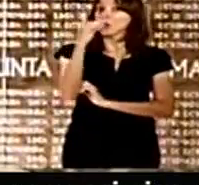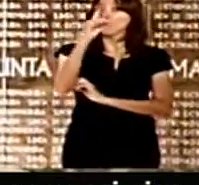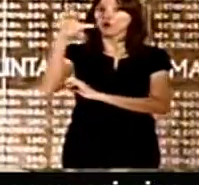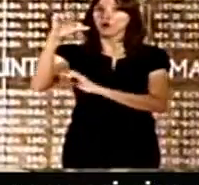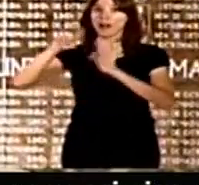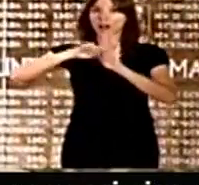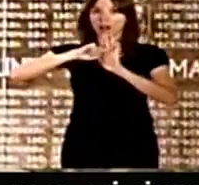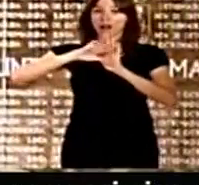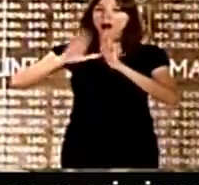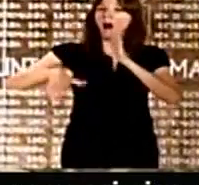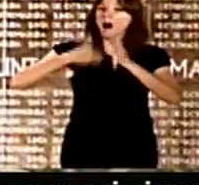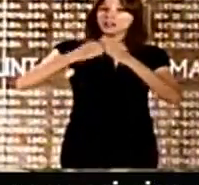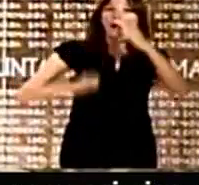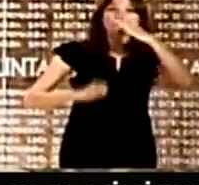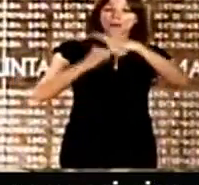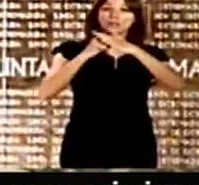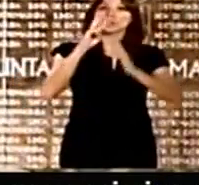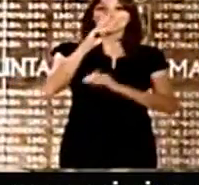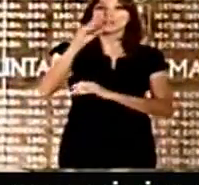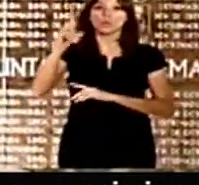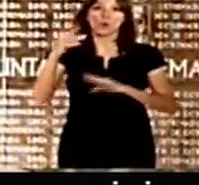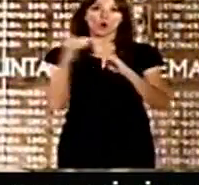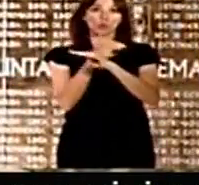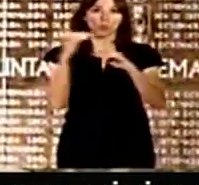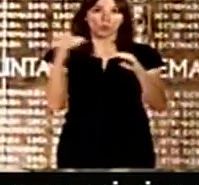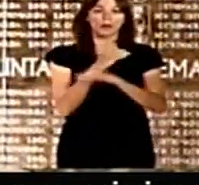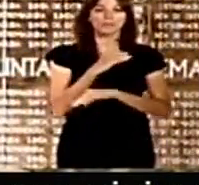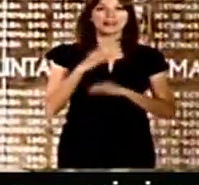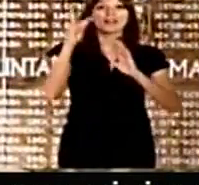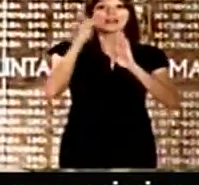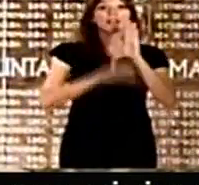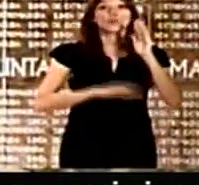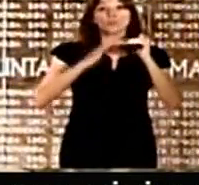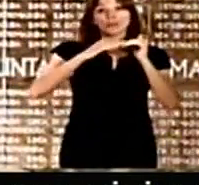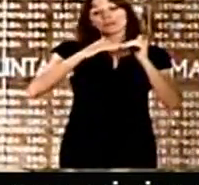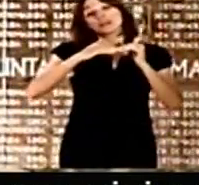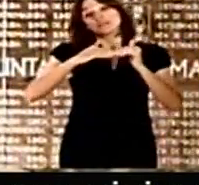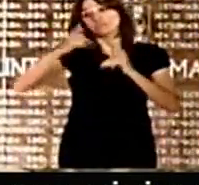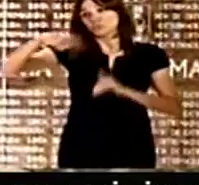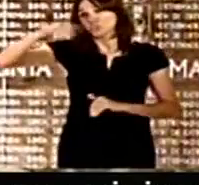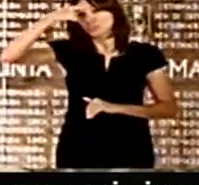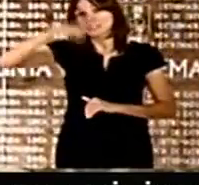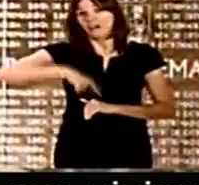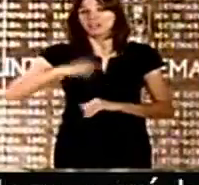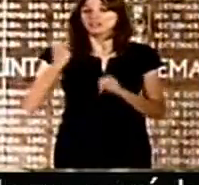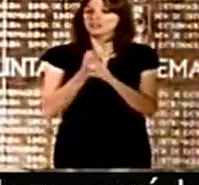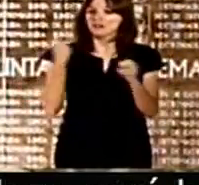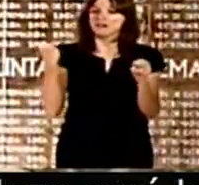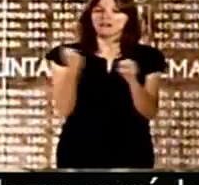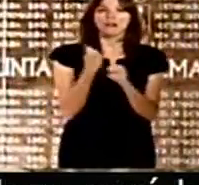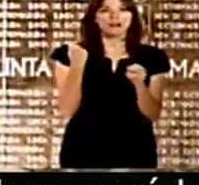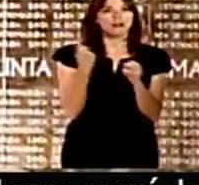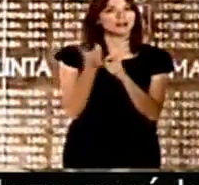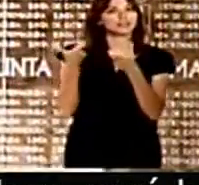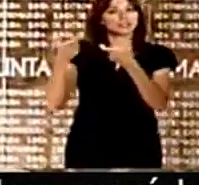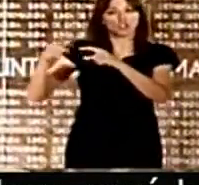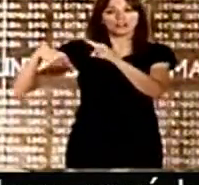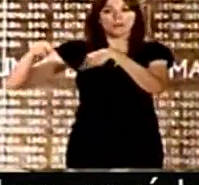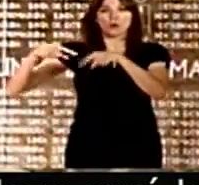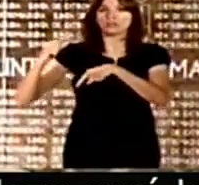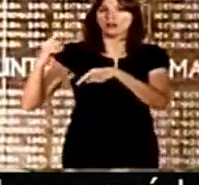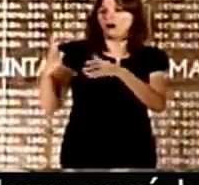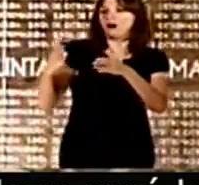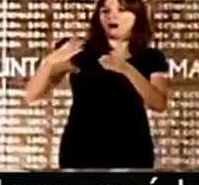hasta el 31 de octubre. Este decreto de minimis, que sabéis que venimos trabajando con todo el sector para